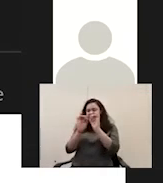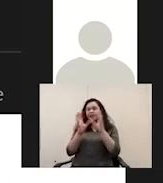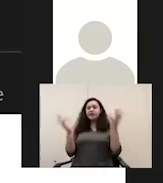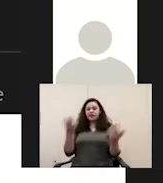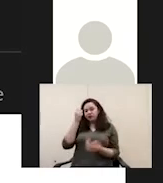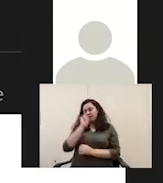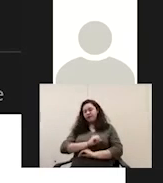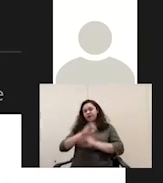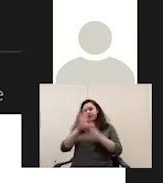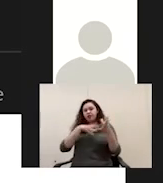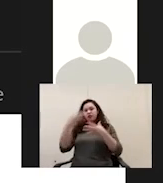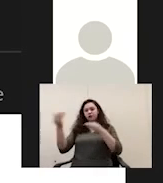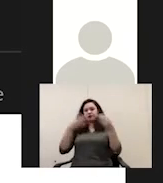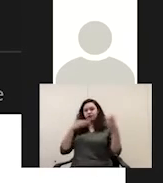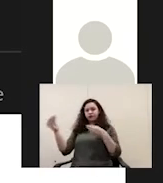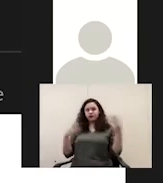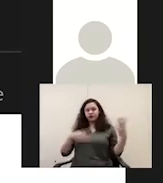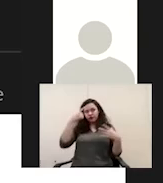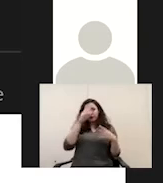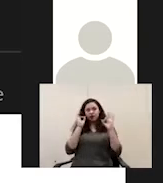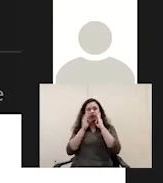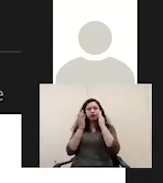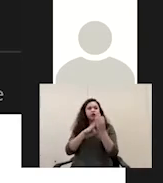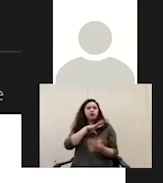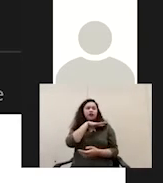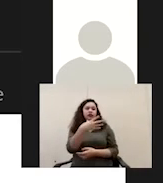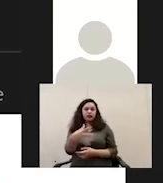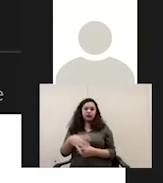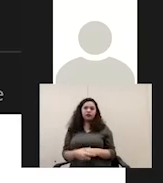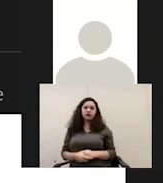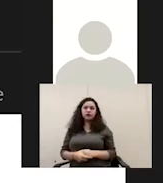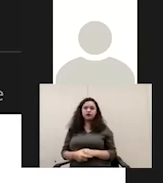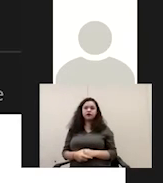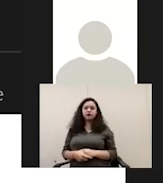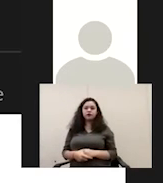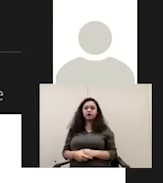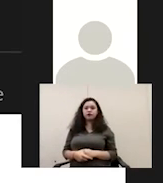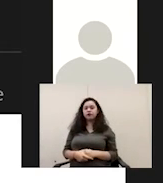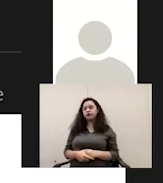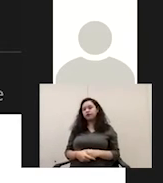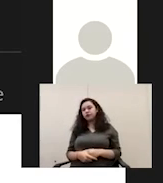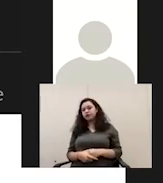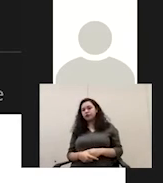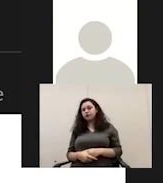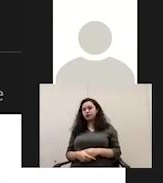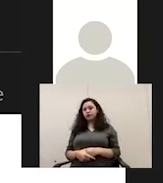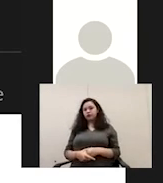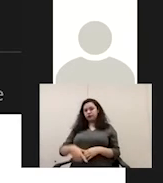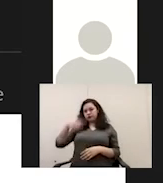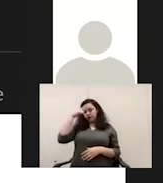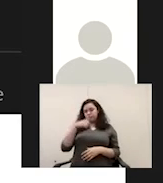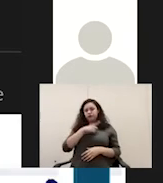lógicamente un contagio de manera general, ¿no? El retorno de estos tendrá que